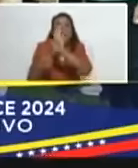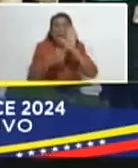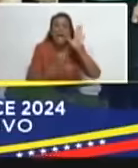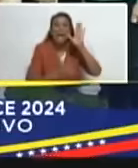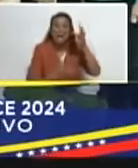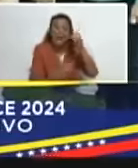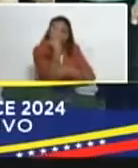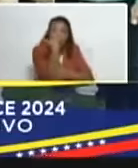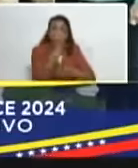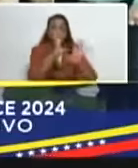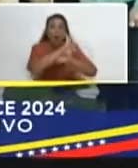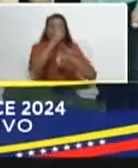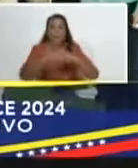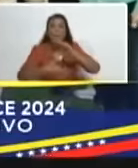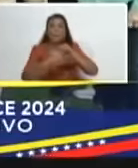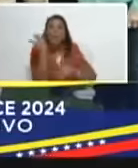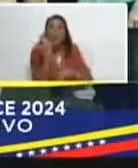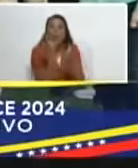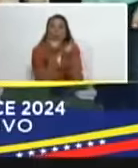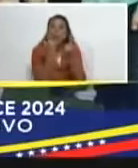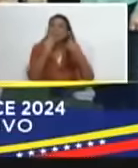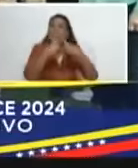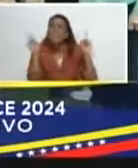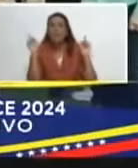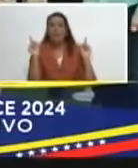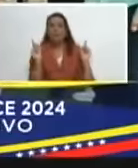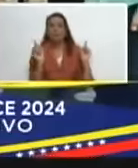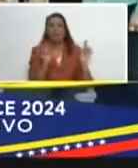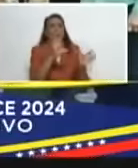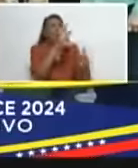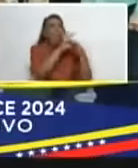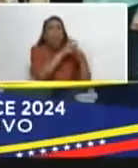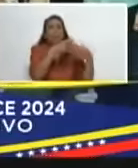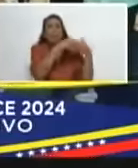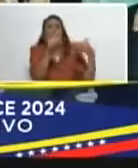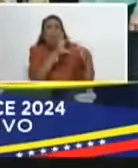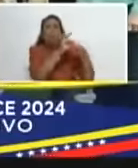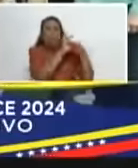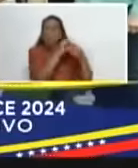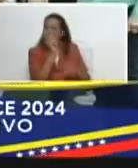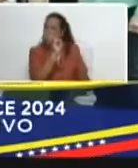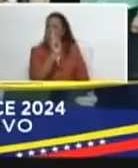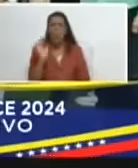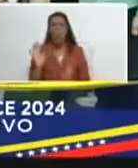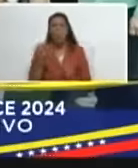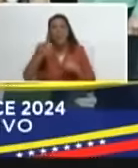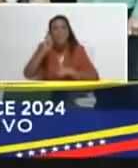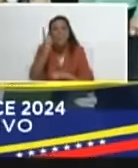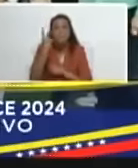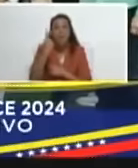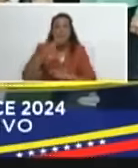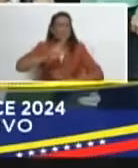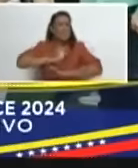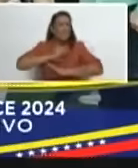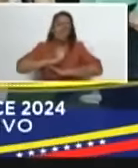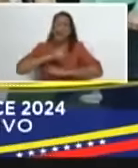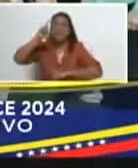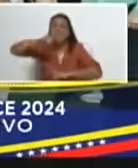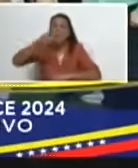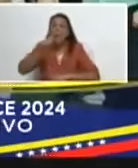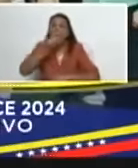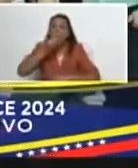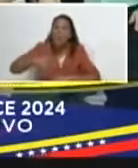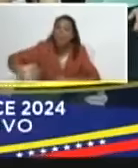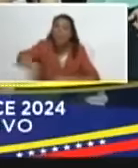construyendo un nuevo modelo económico diversificado que en primer lugar satisfaga las